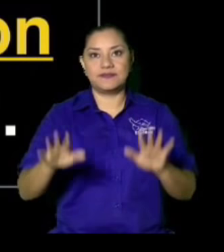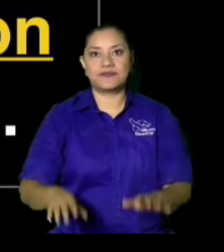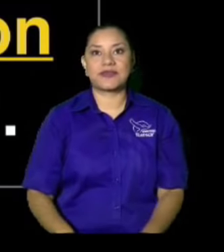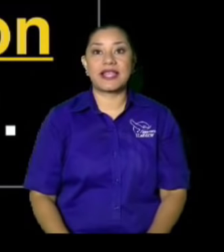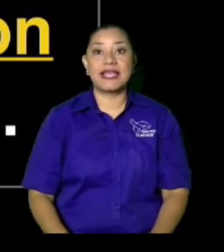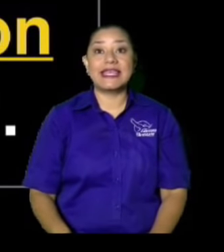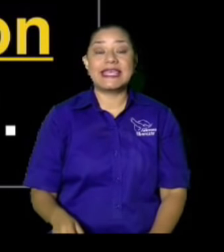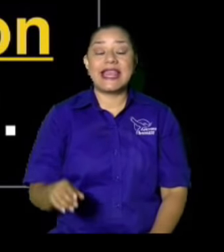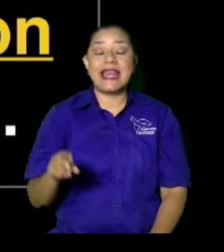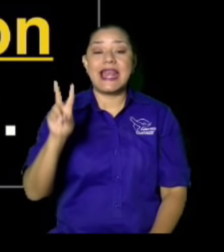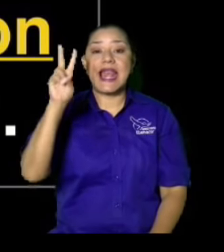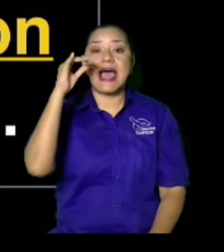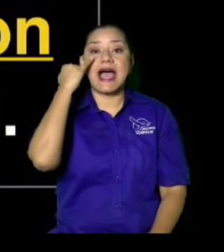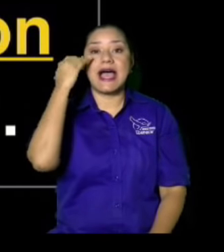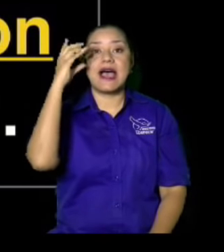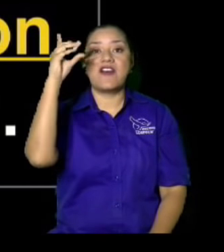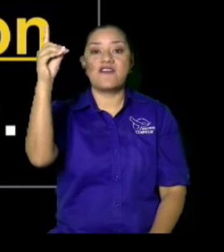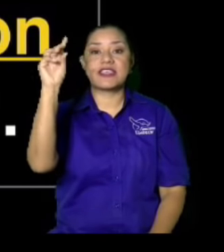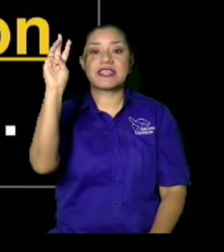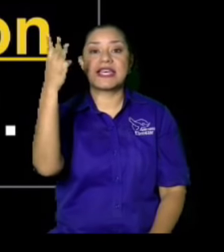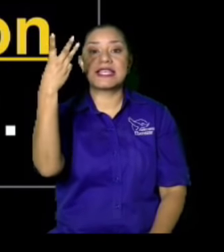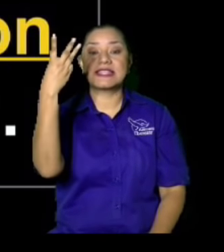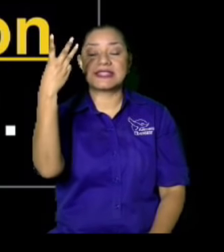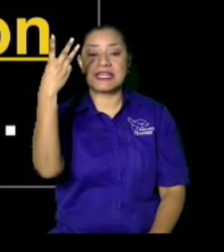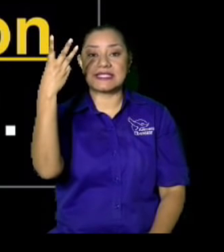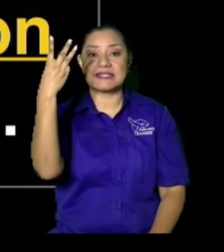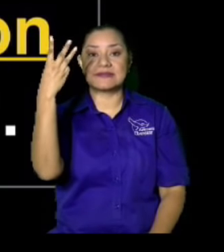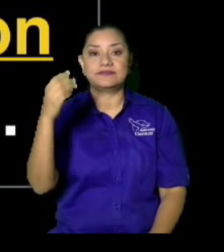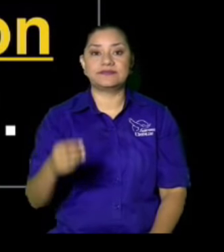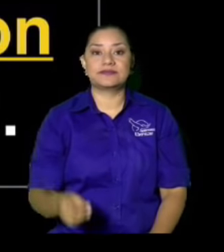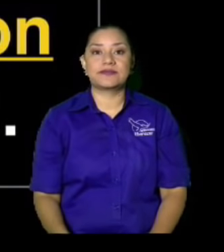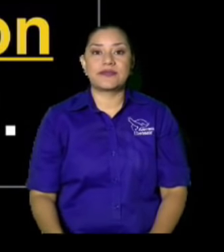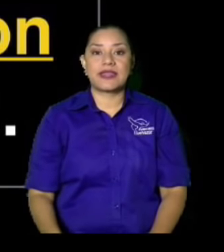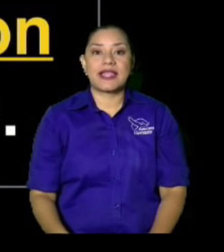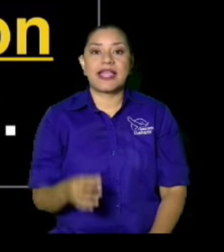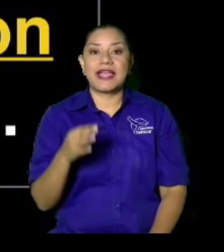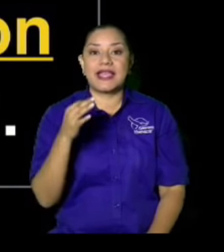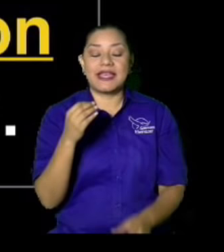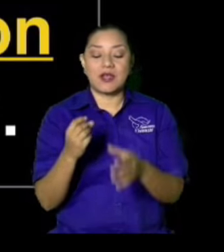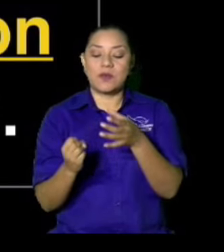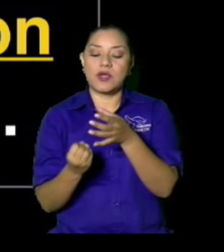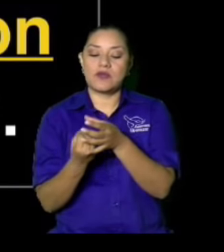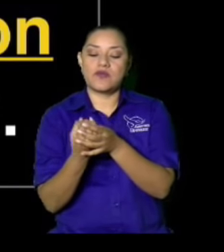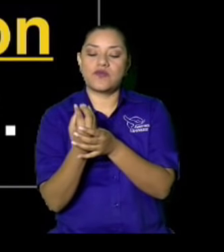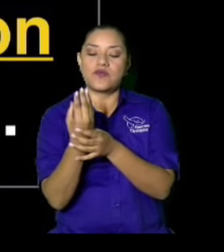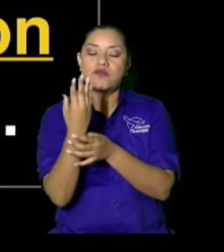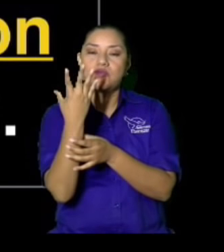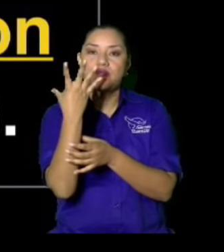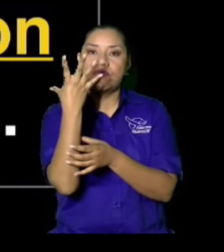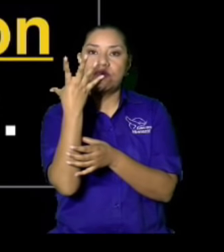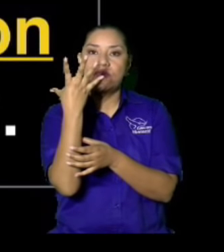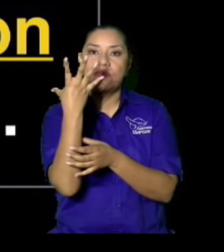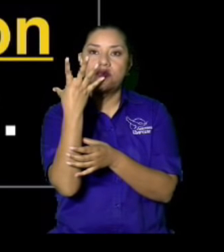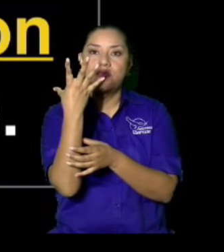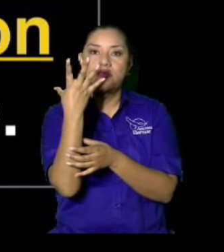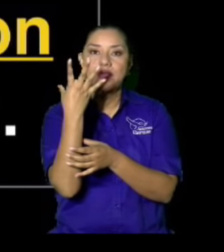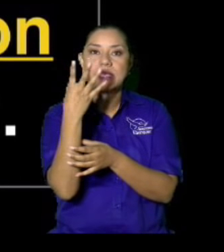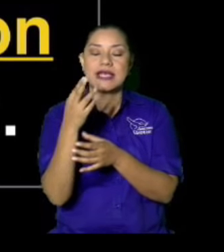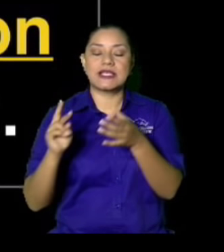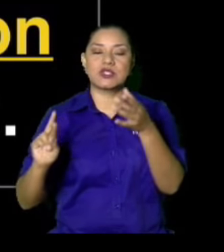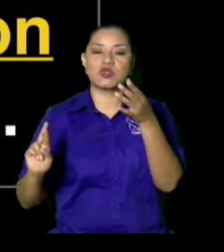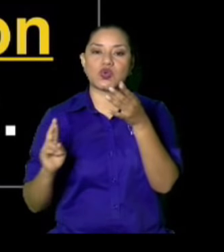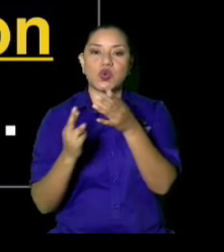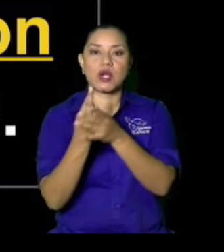tres sarmientos. Y ella, como que florecía, salía su renuevo,